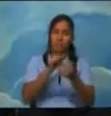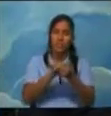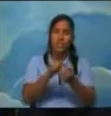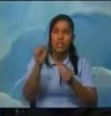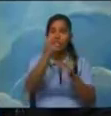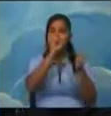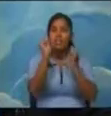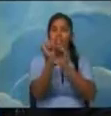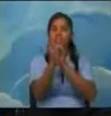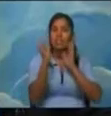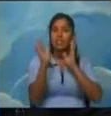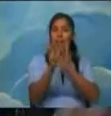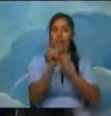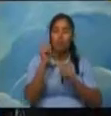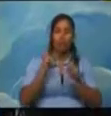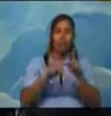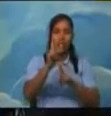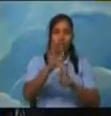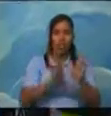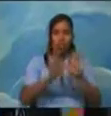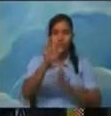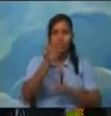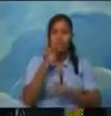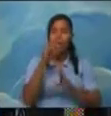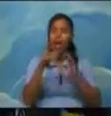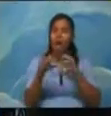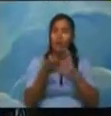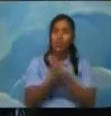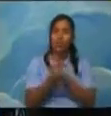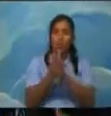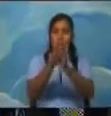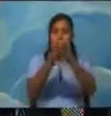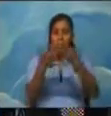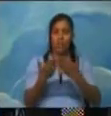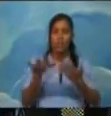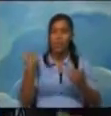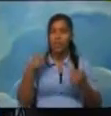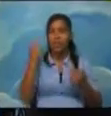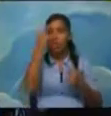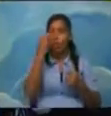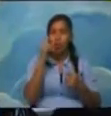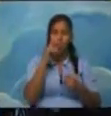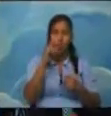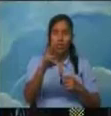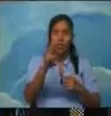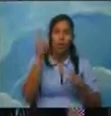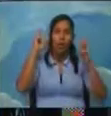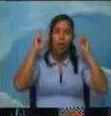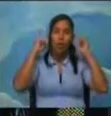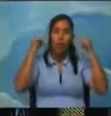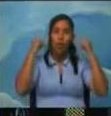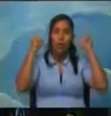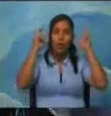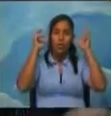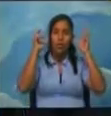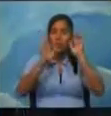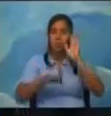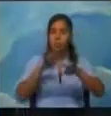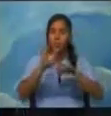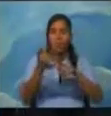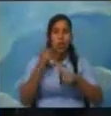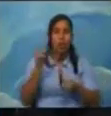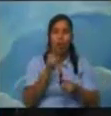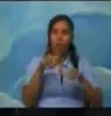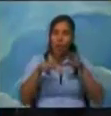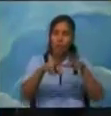habla acerca de la Escritura. Cuando decimos que tienen ojos y no ven, oídos tienen, mas no oyen, pies tienen, mas no